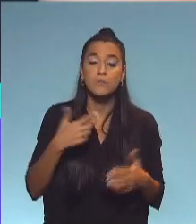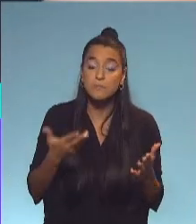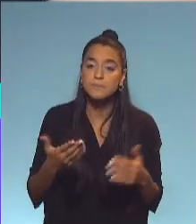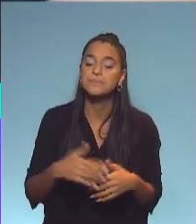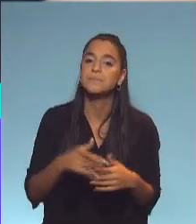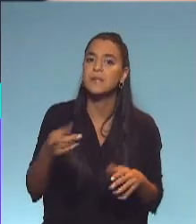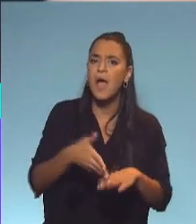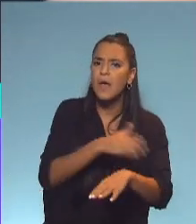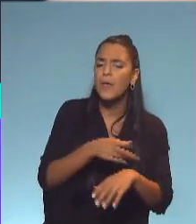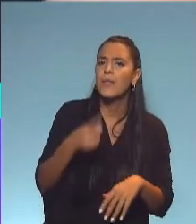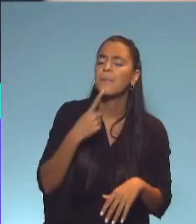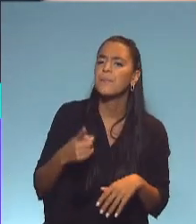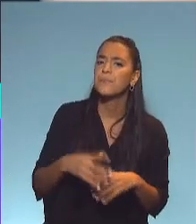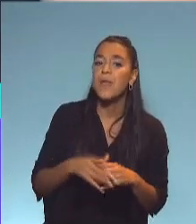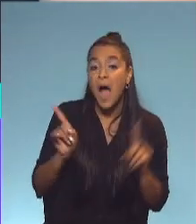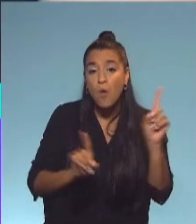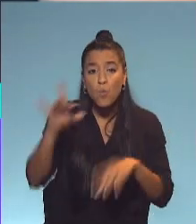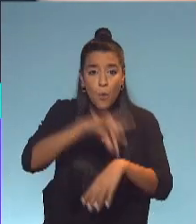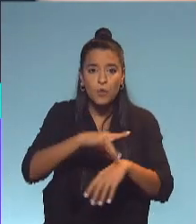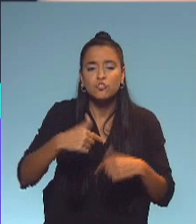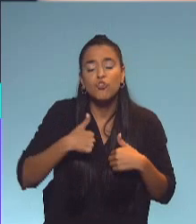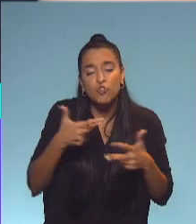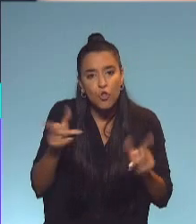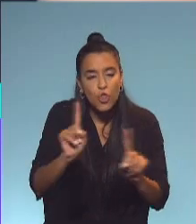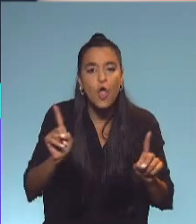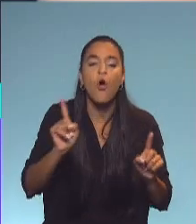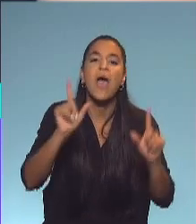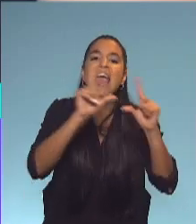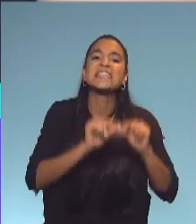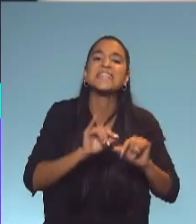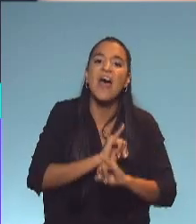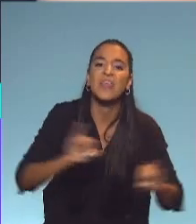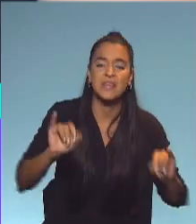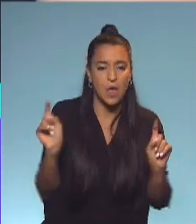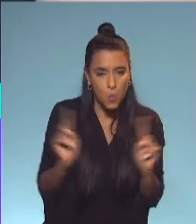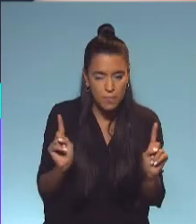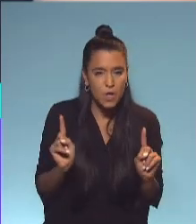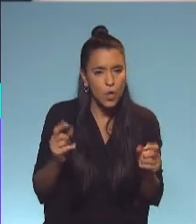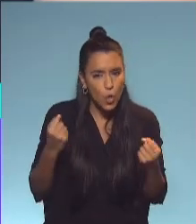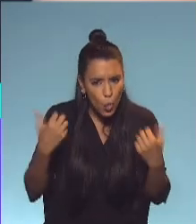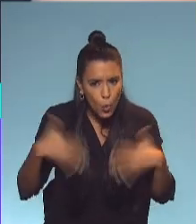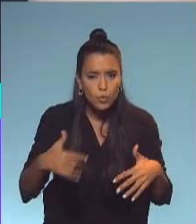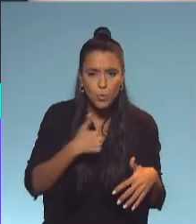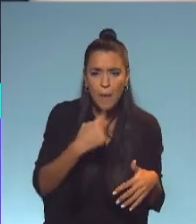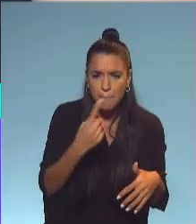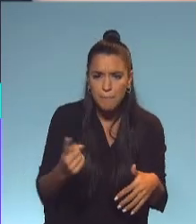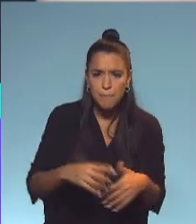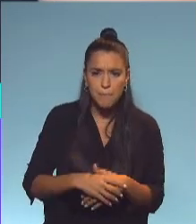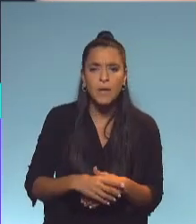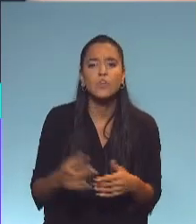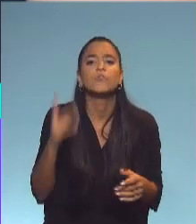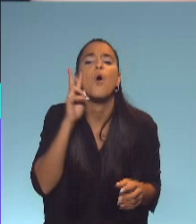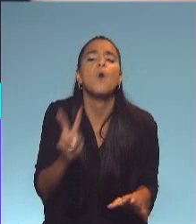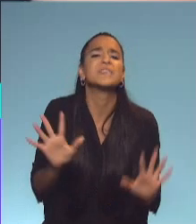ver, Sí, lo que dicen algunos médicos, yo no me animaría a decir que son estadísticas porque es algo muy, muy duro lo que te voy a claro. preguntar, ¿no? Es una